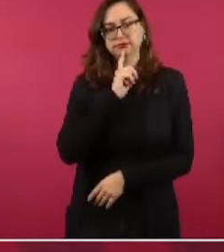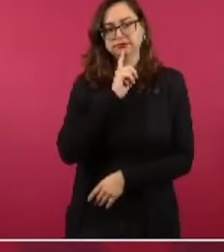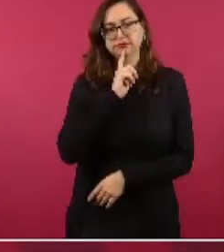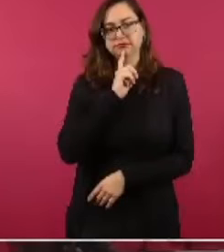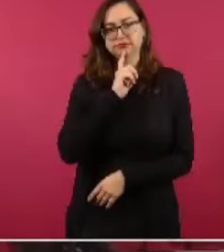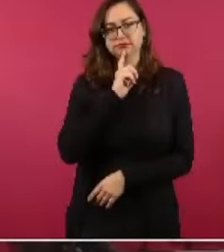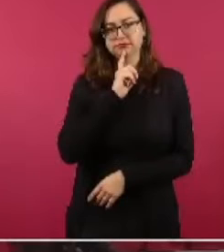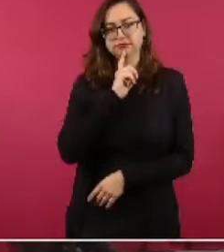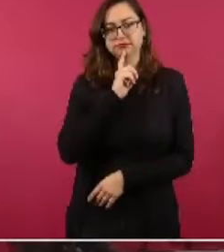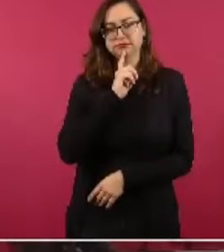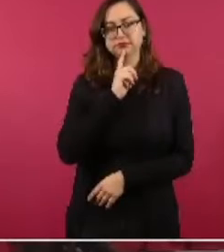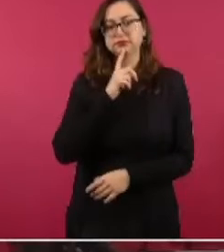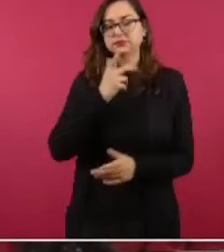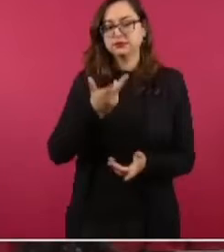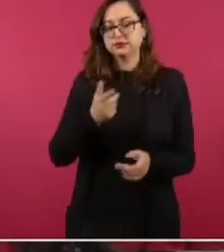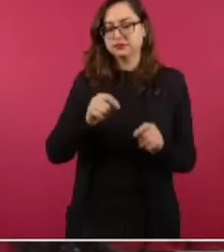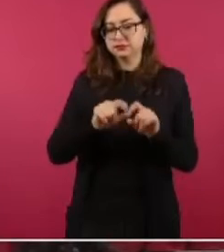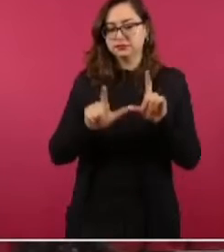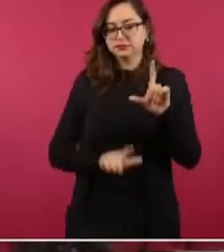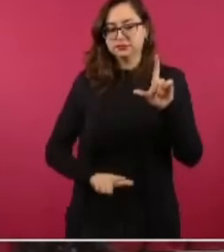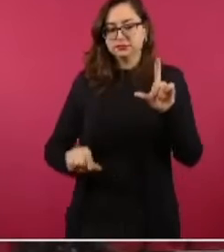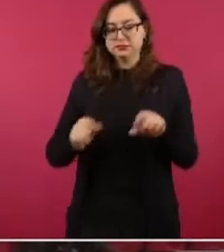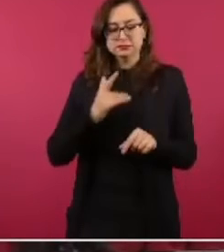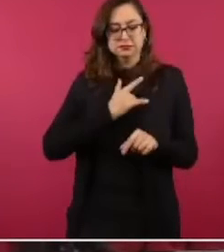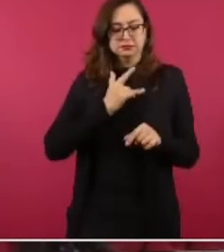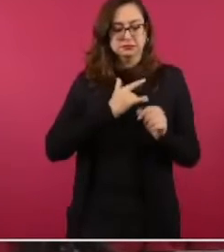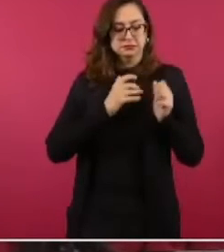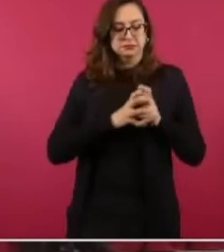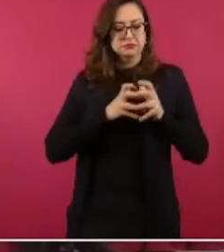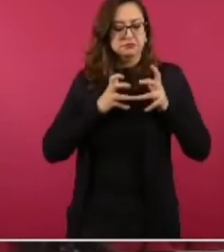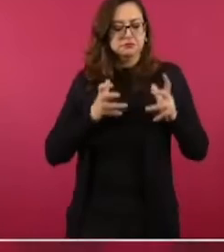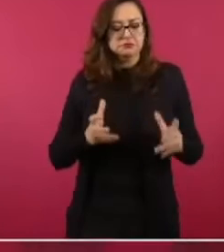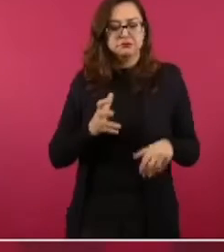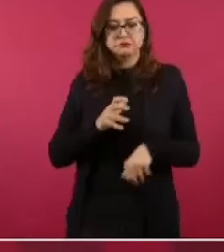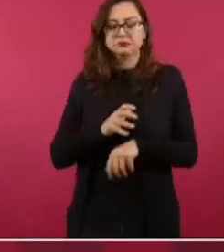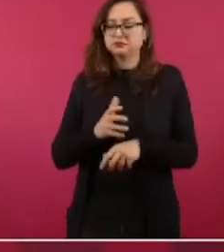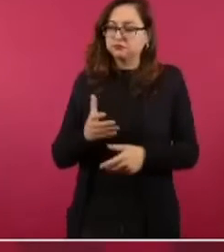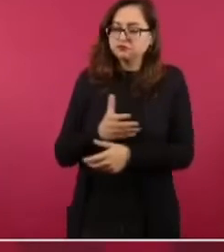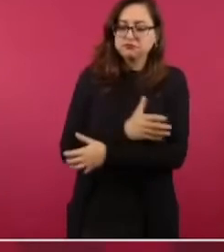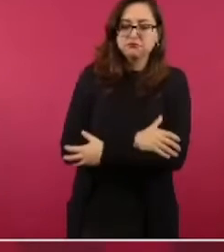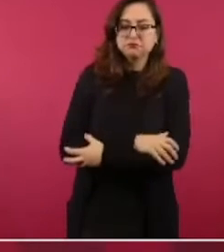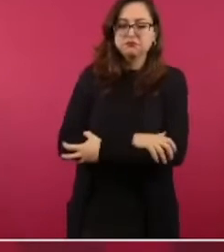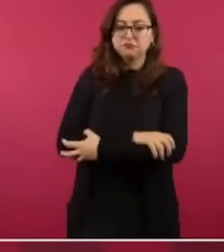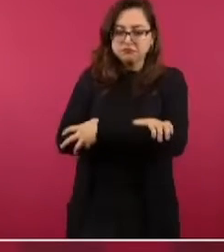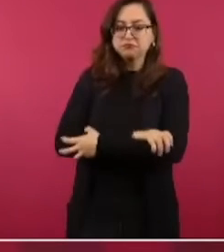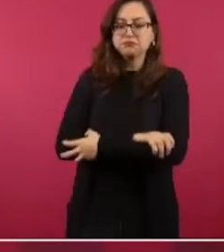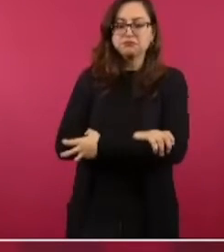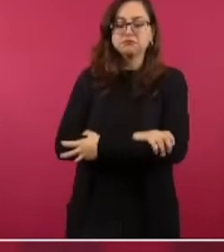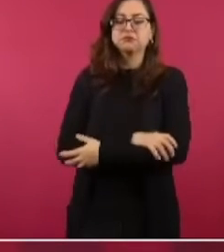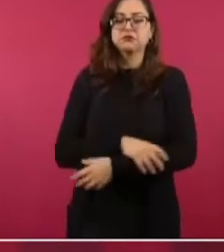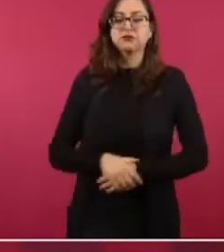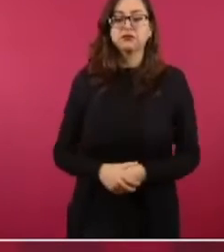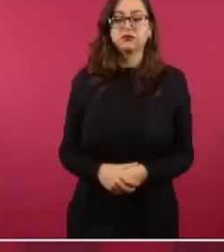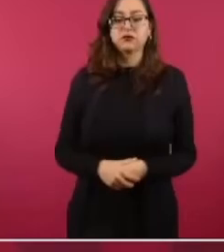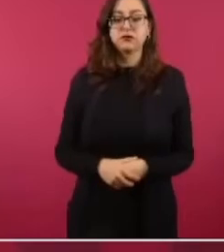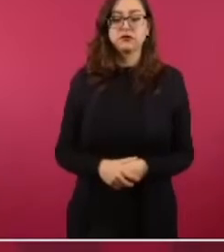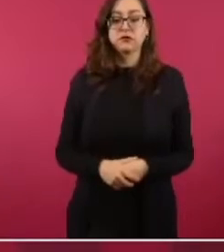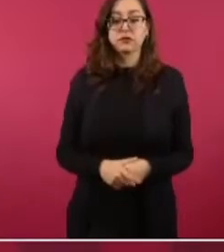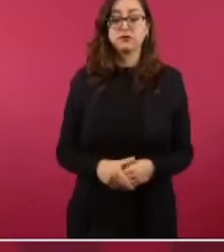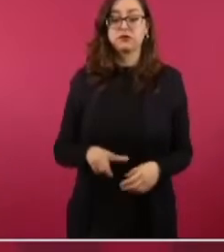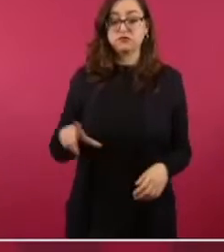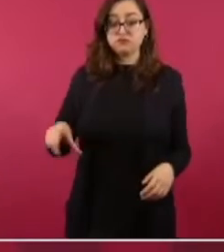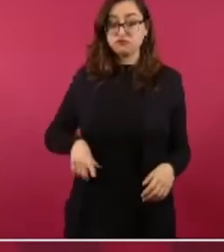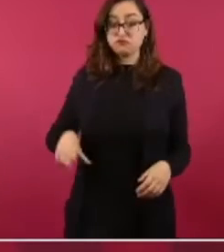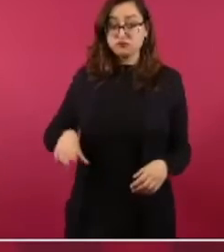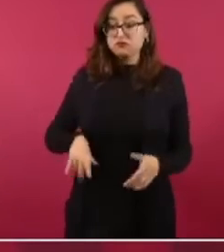México es un país fraterno, solidario. ¿Apoyará el gobierno de México para regresar? Sí, apoyará